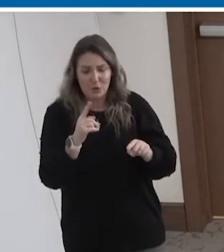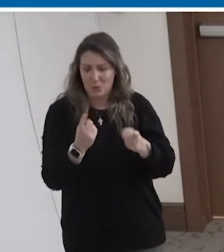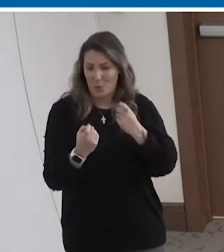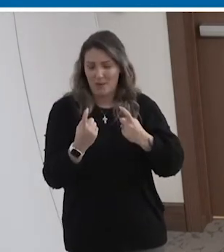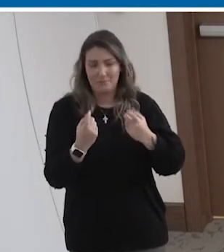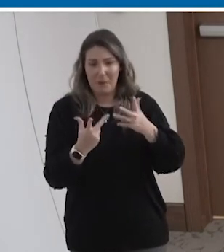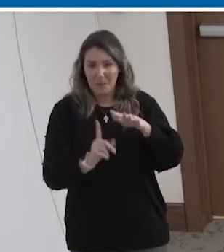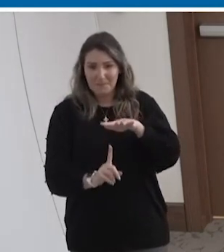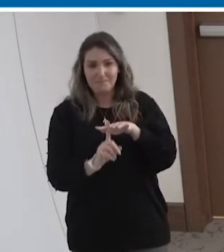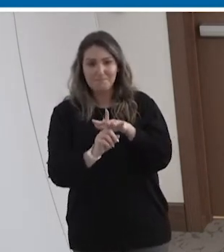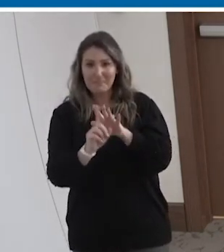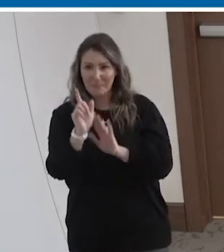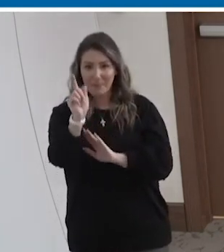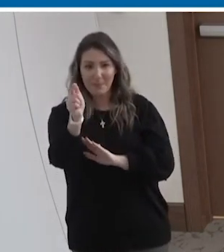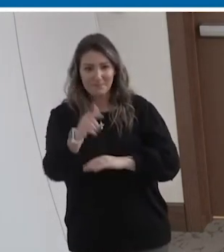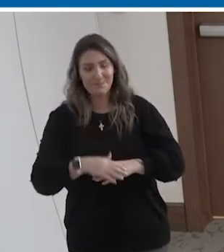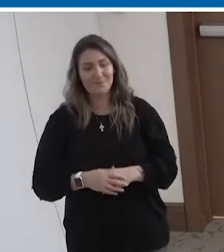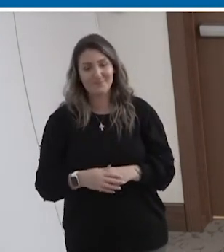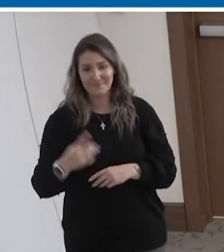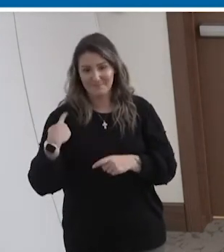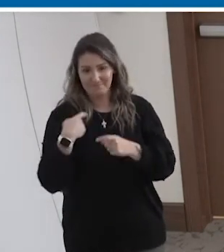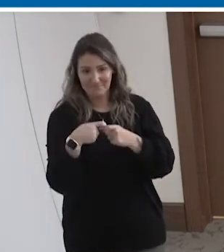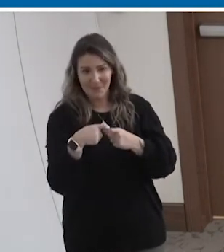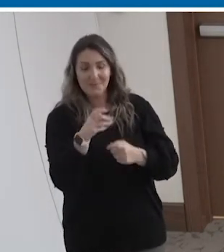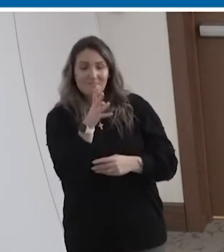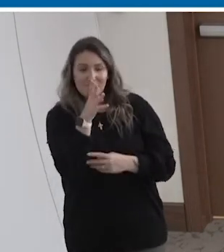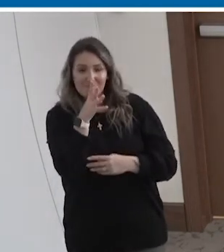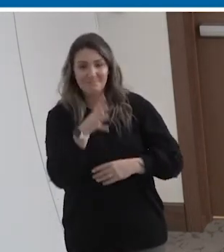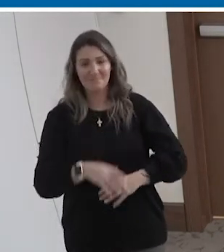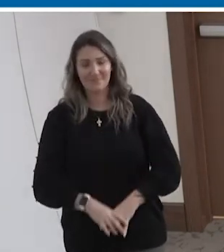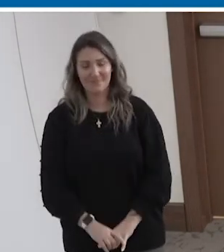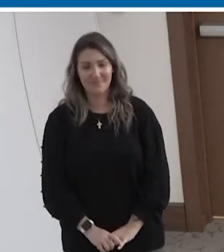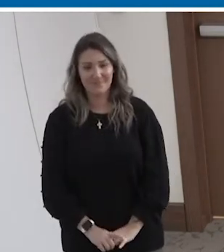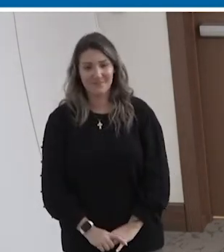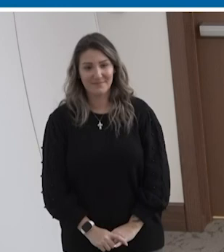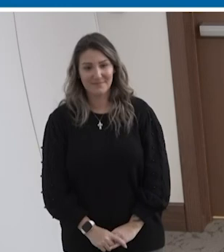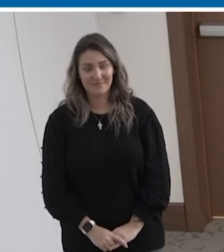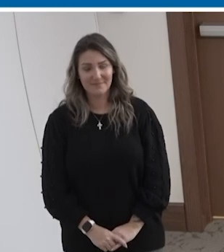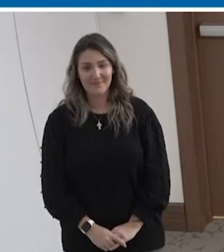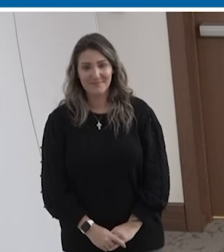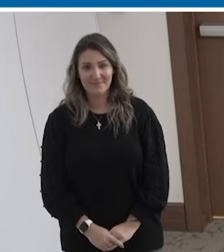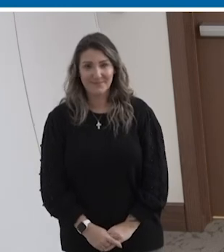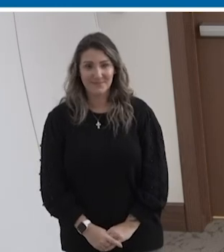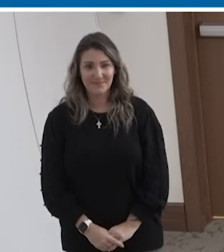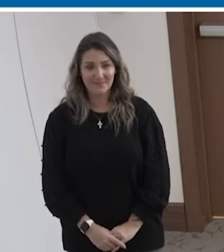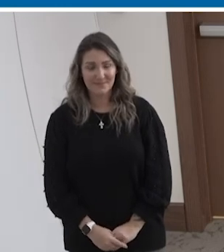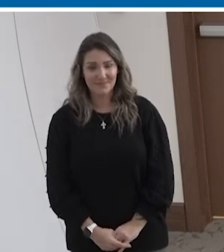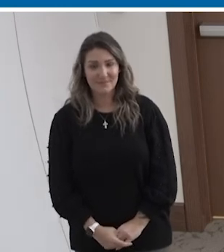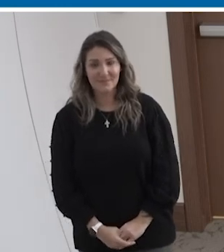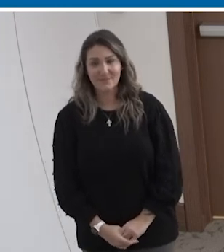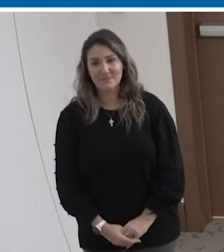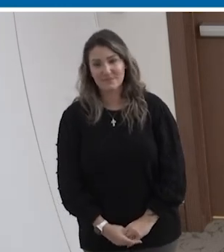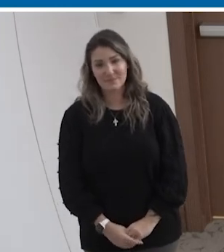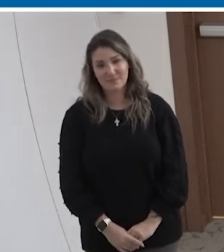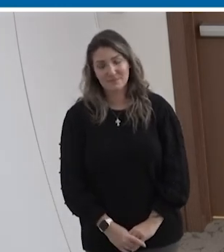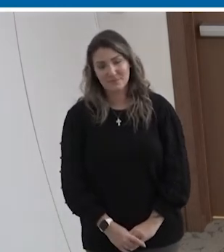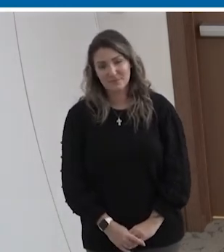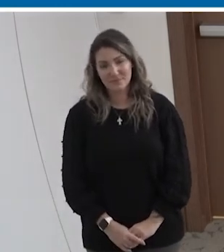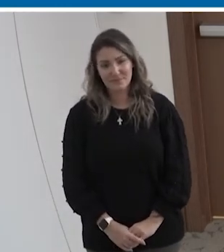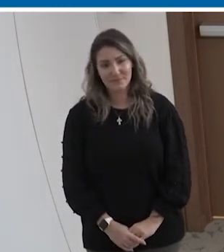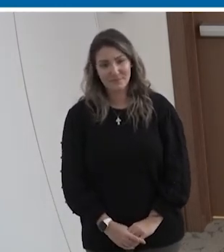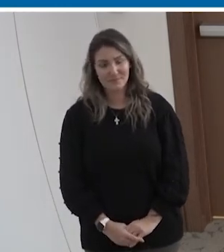up in the future. Gracias por haber participado en este programa, en